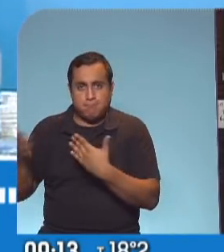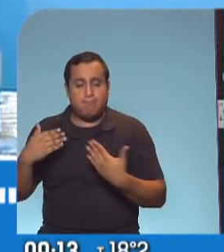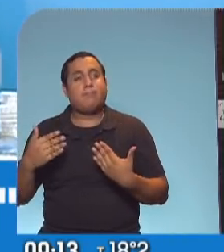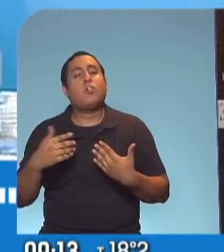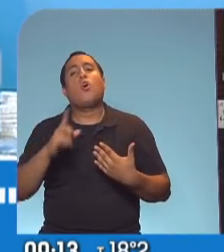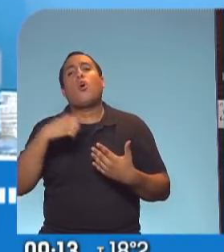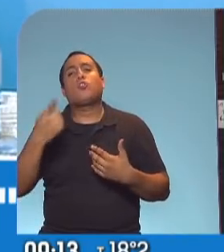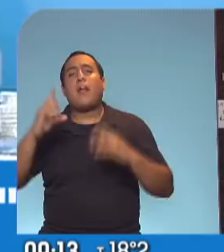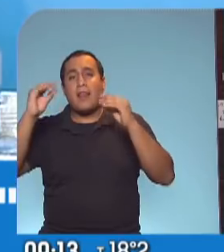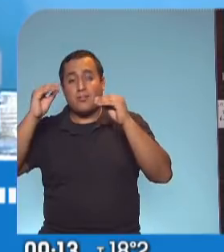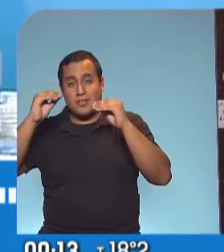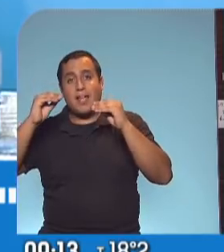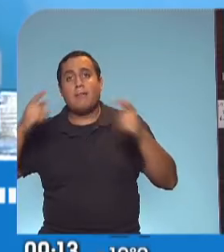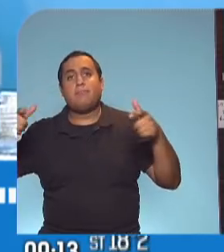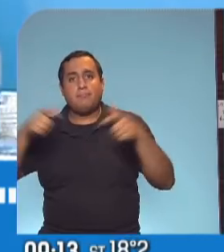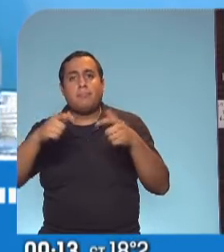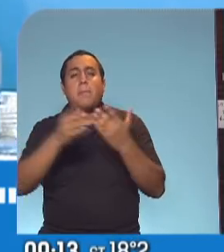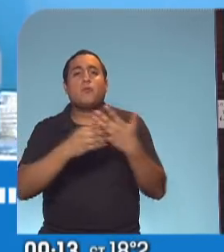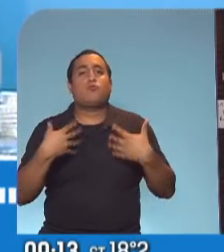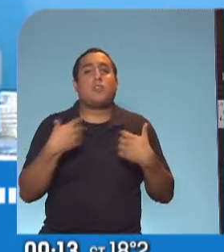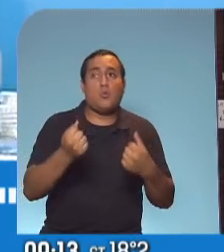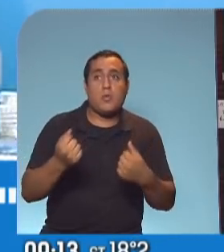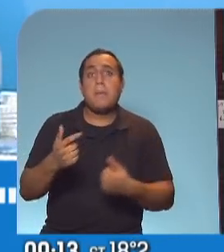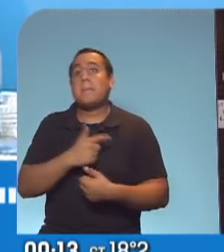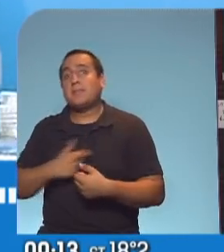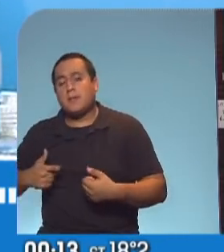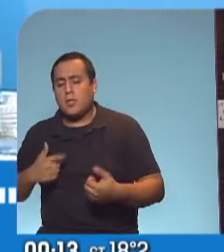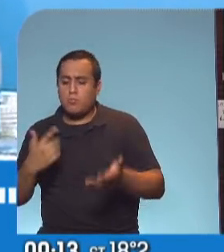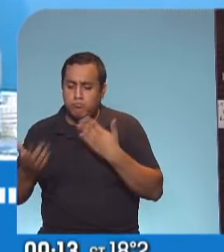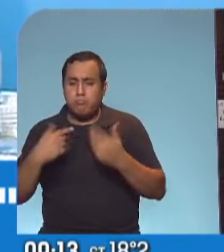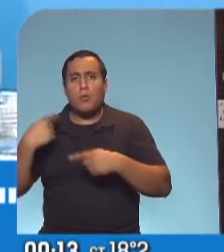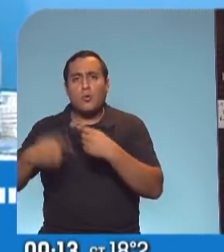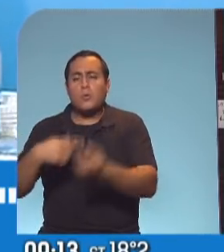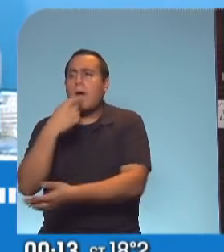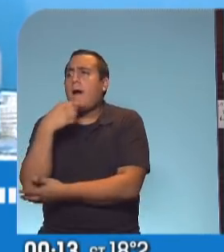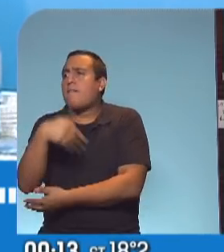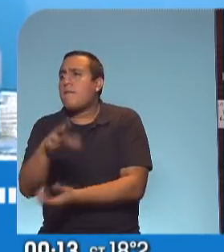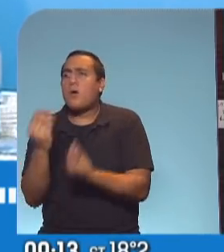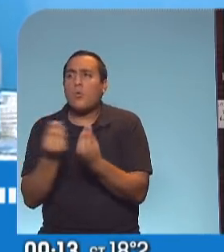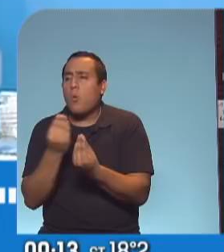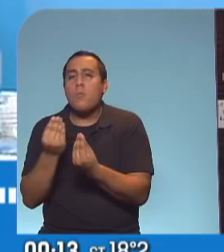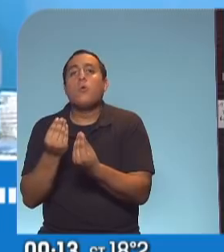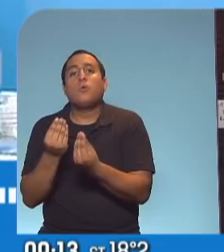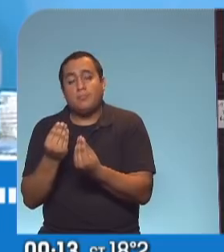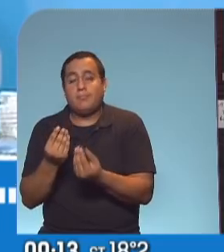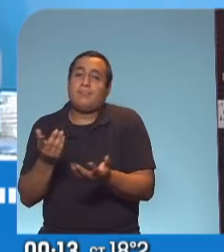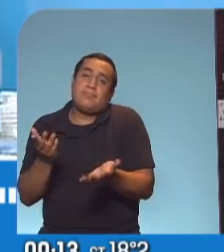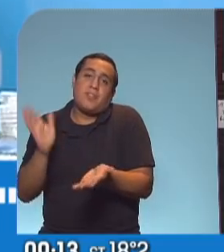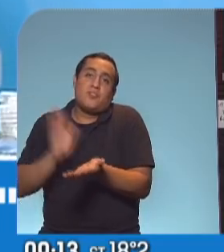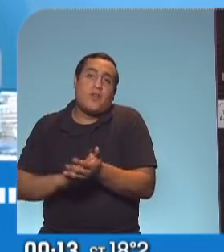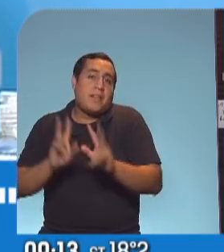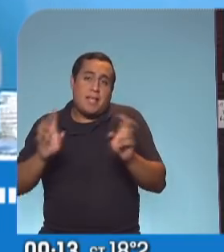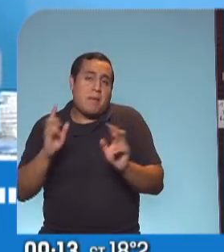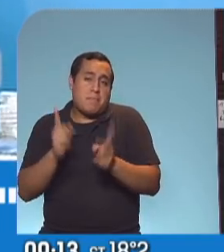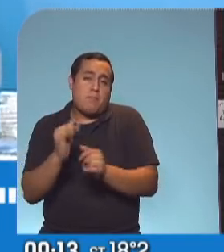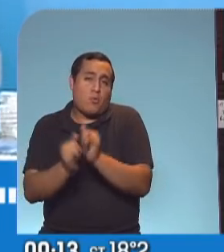expertos, el ministro de Salud y el presidente, para seguir analizando los próximos pasos en función de lo que venimos diciendo siempre, que es la